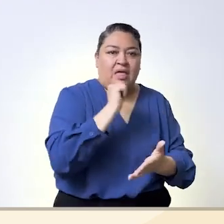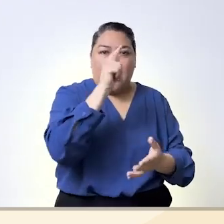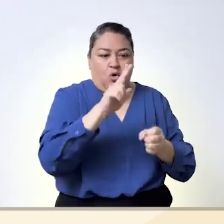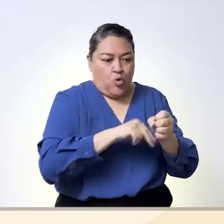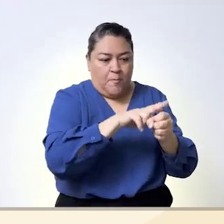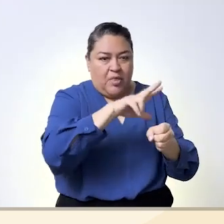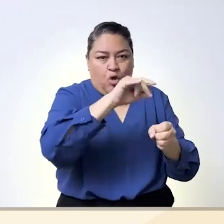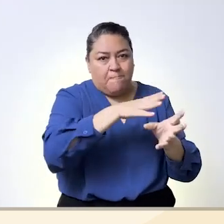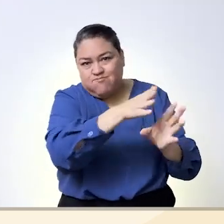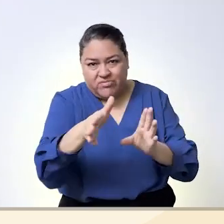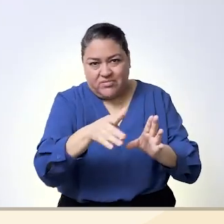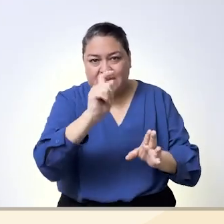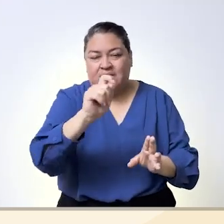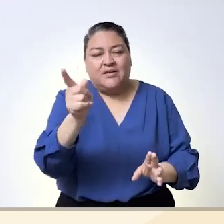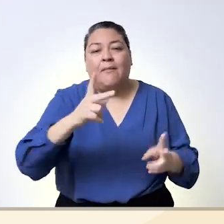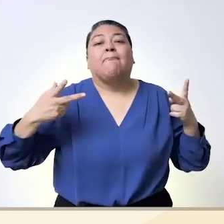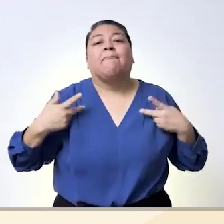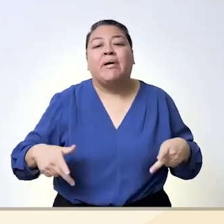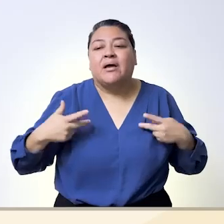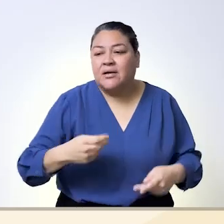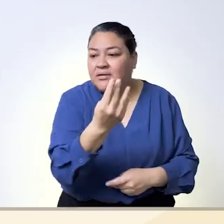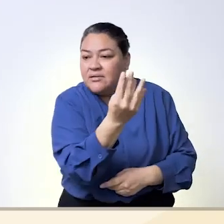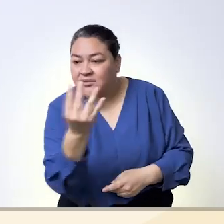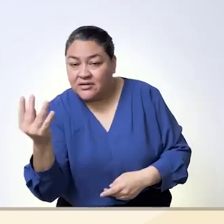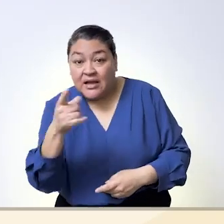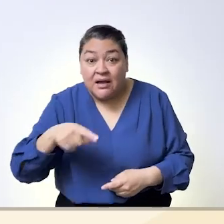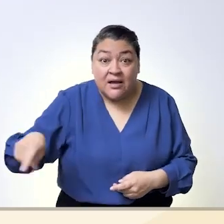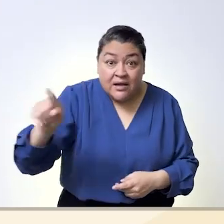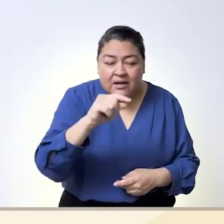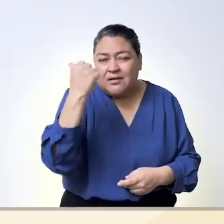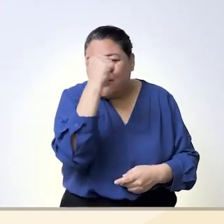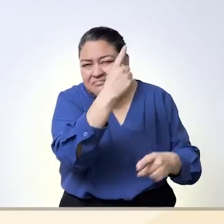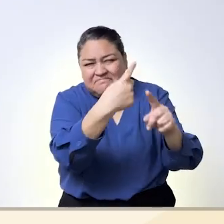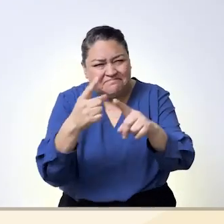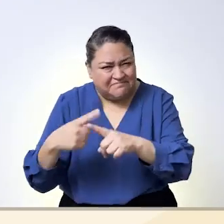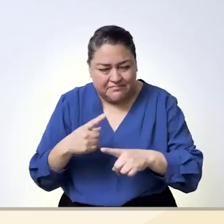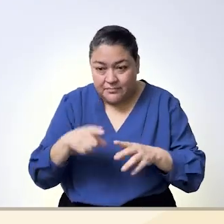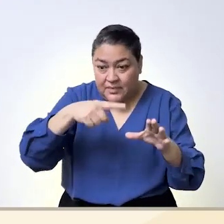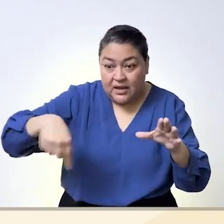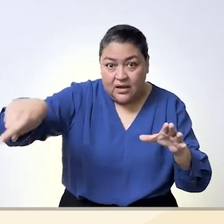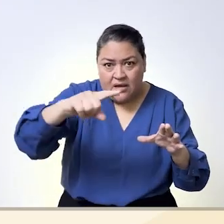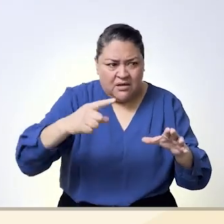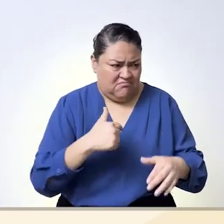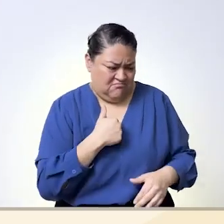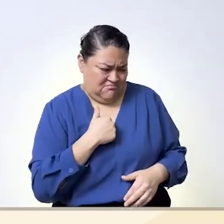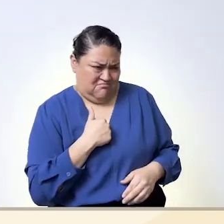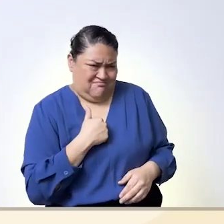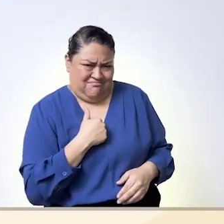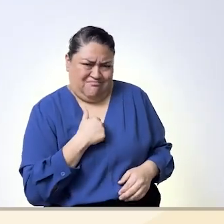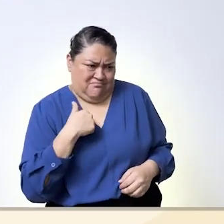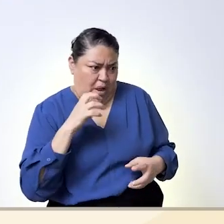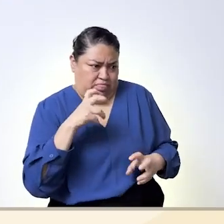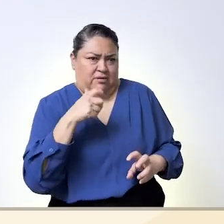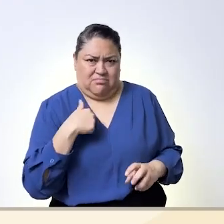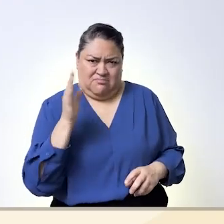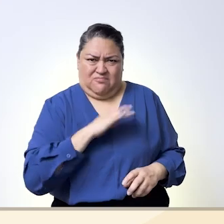estás desviado de una norma, ¿no? Y yo creo que las personas neurodivergentes, pues es muy injusto definirnos bajo una norma que ni nos toca ni nos